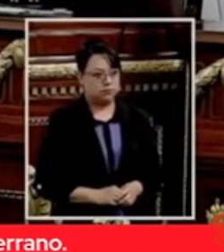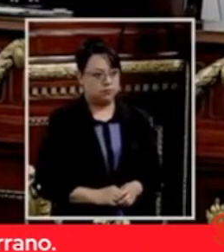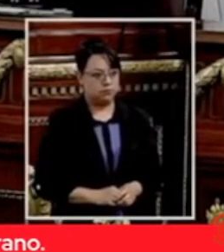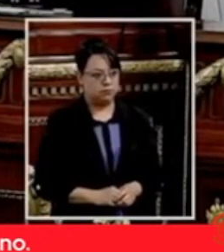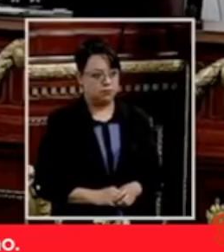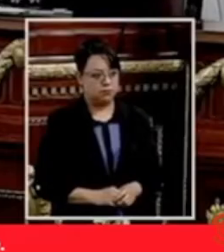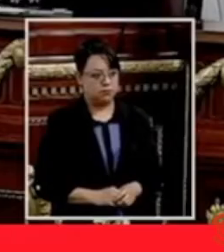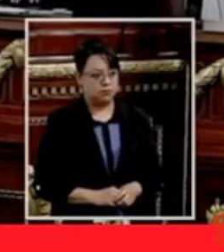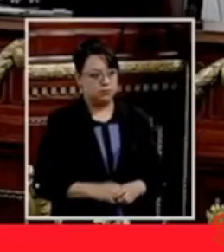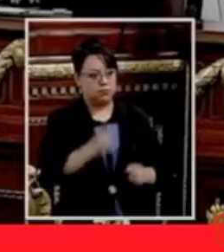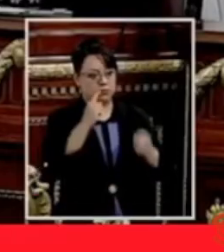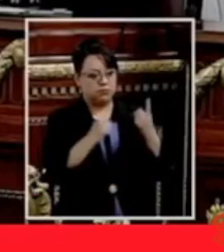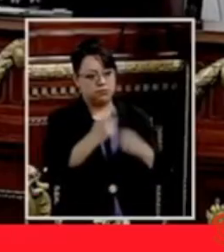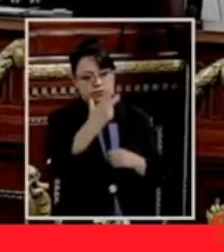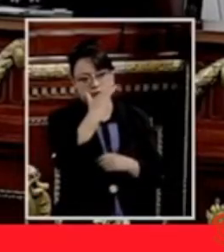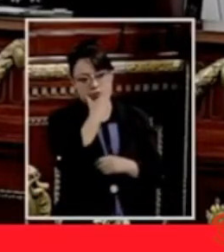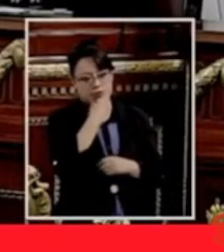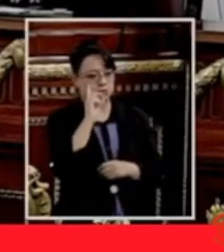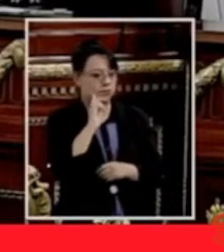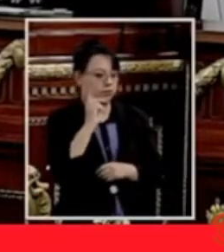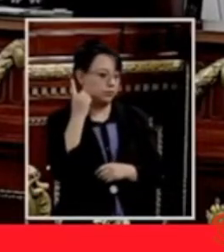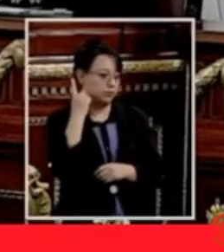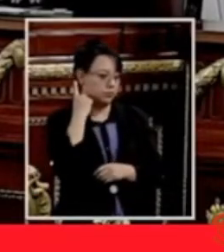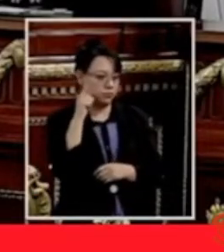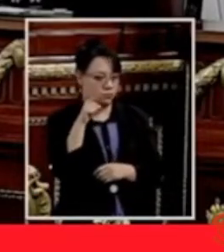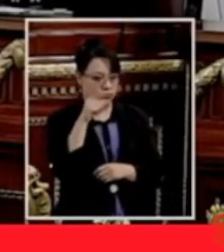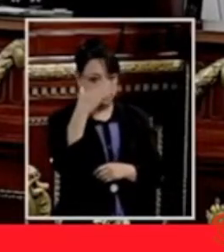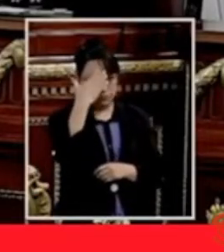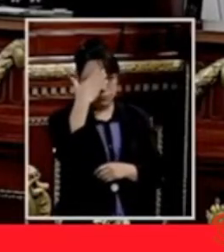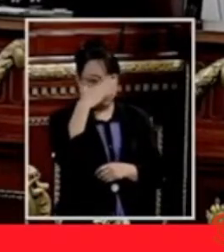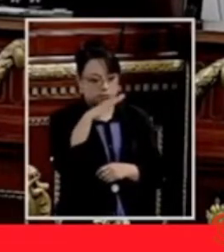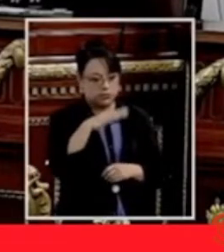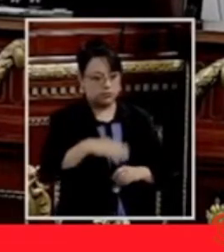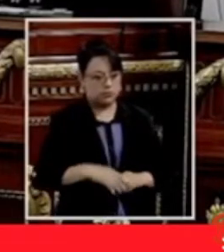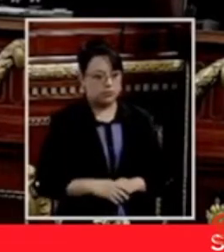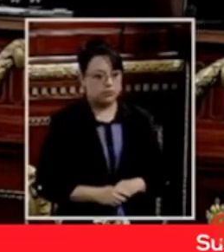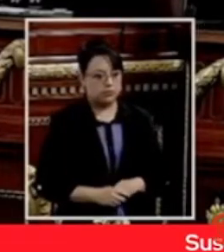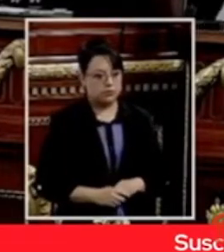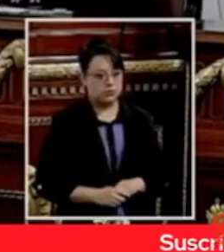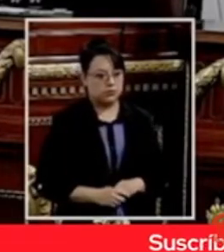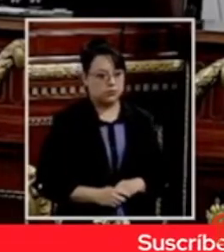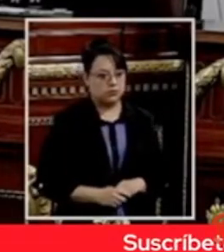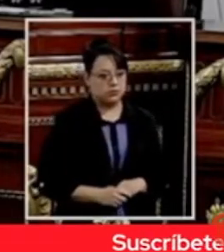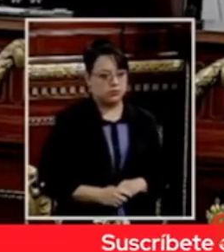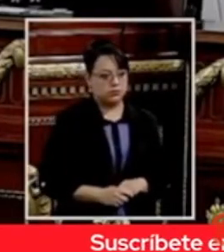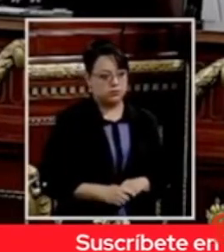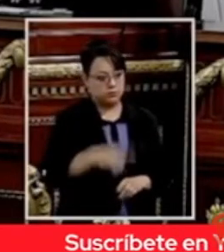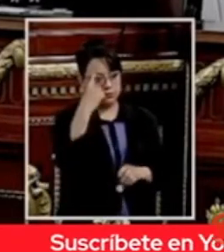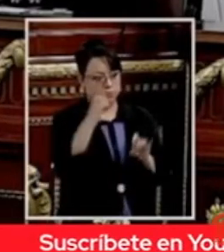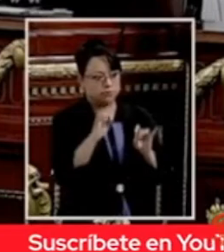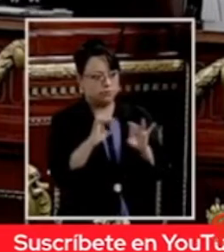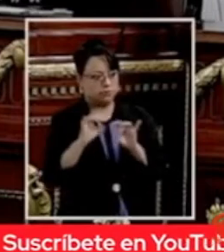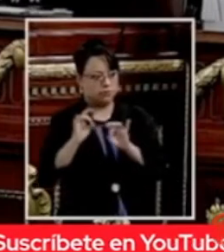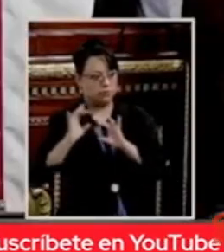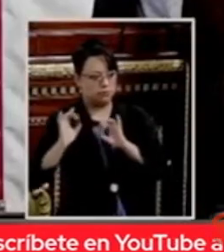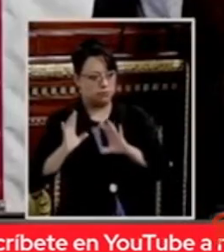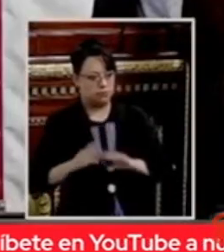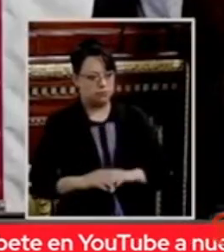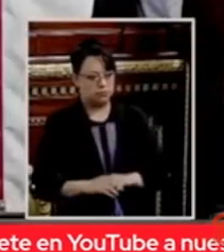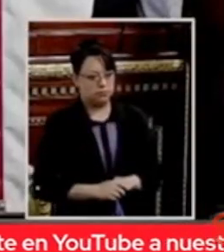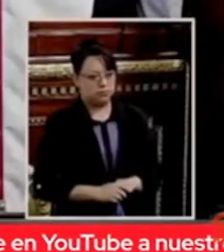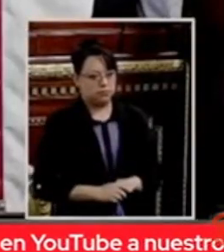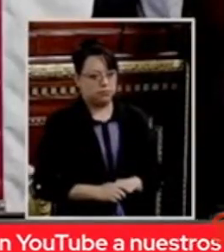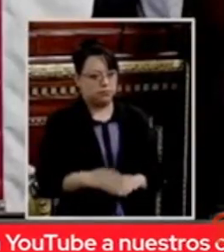diputado y que debe de saber quién lo hizo. Nada más para que quede un antecedente, diputadas y diputados,